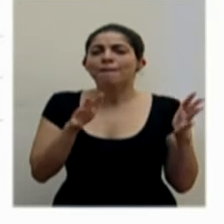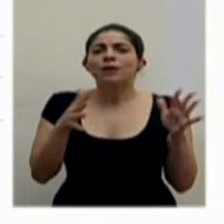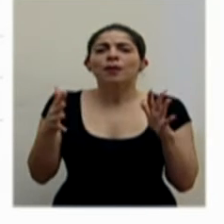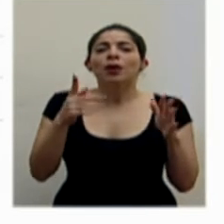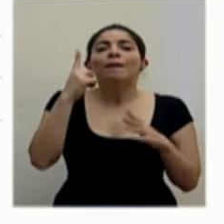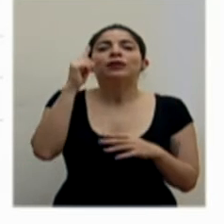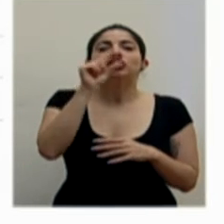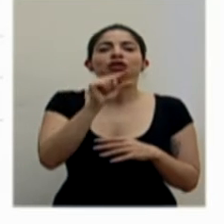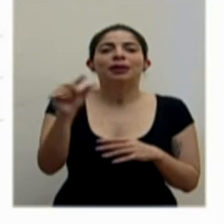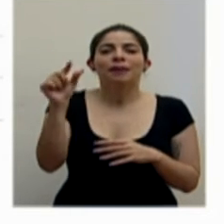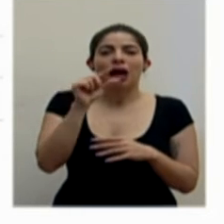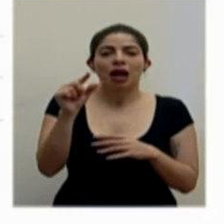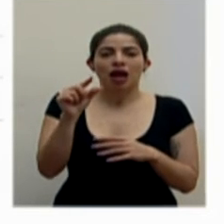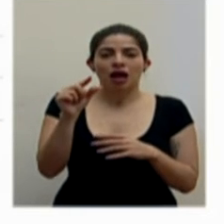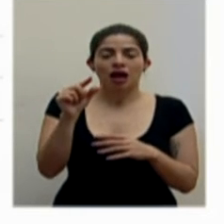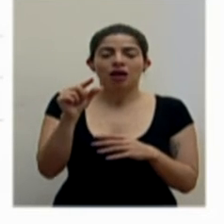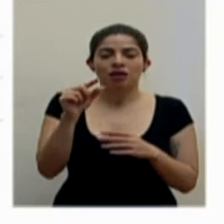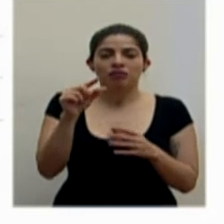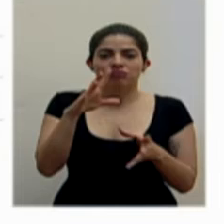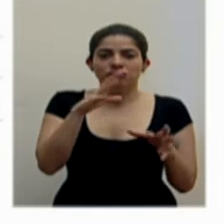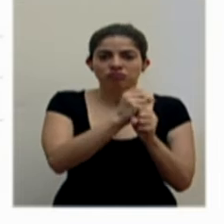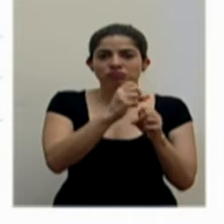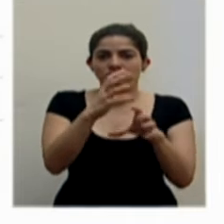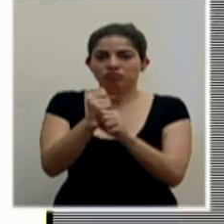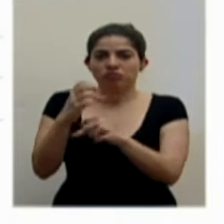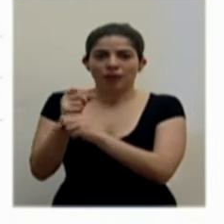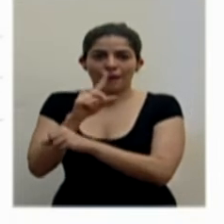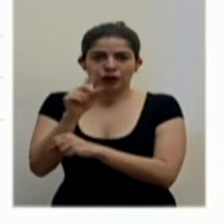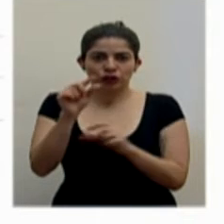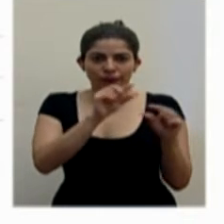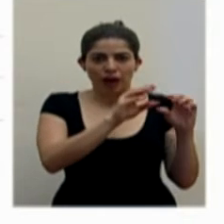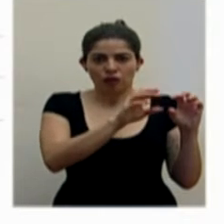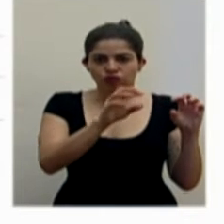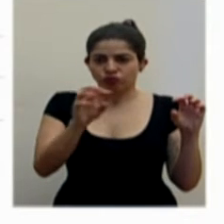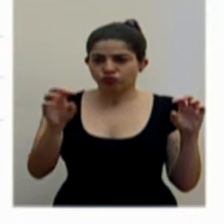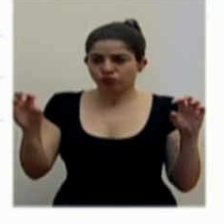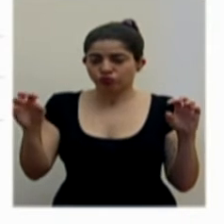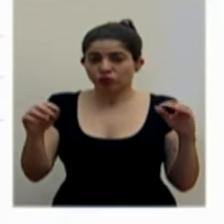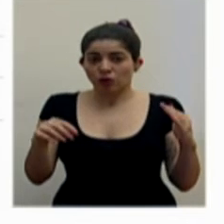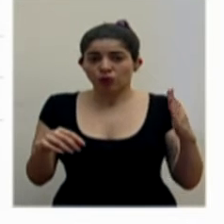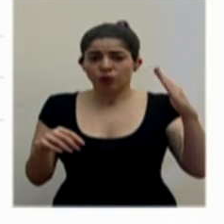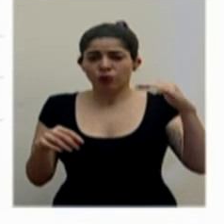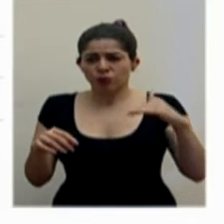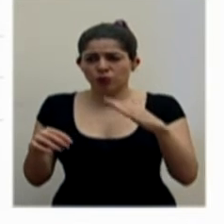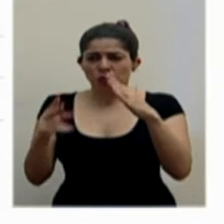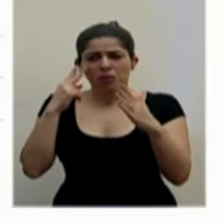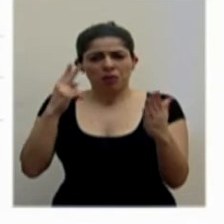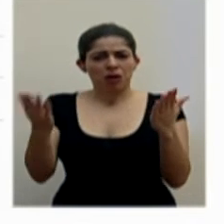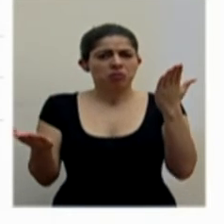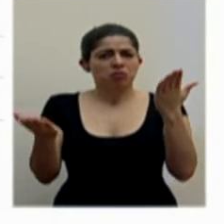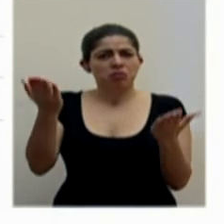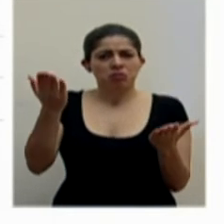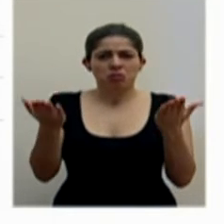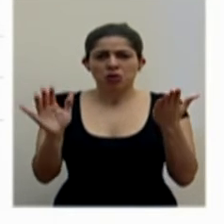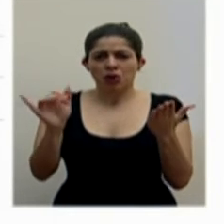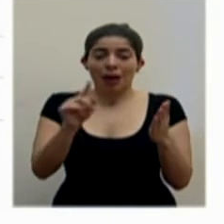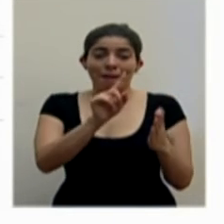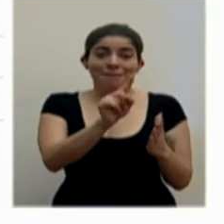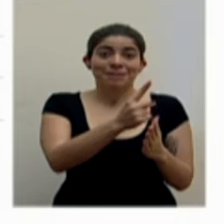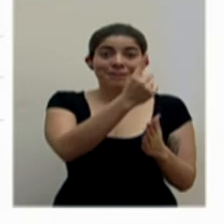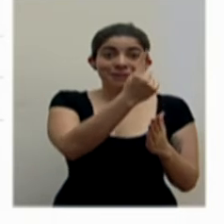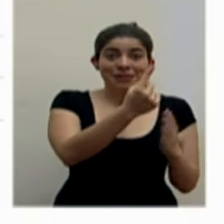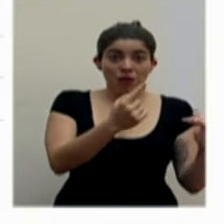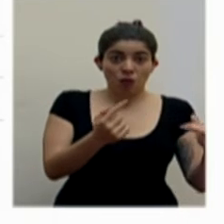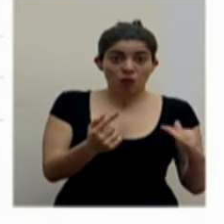semanal. Entonces vemos como las dos curvas andan bastante balanceadas. O sea, al principio, en la primera